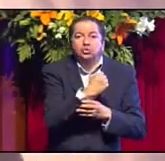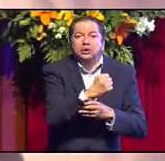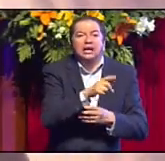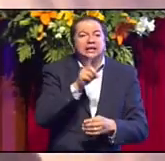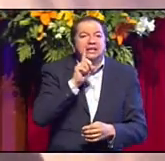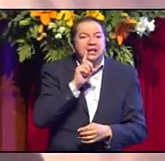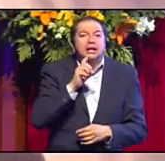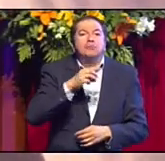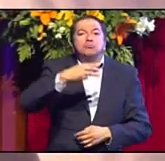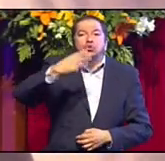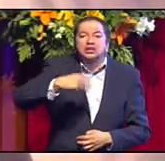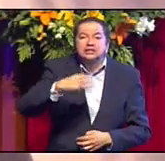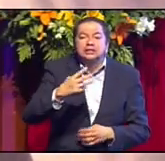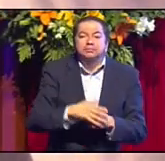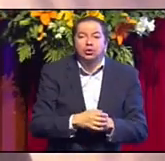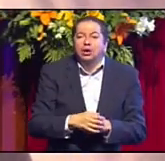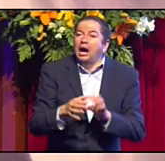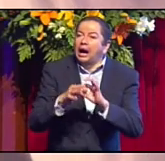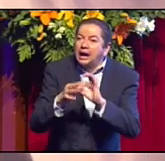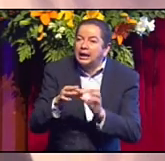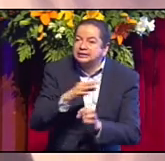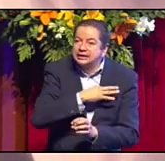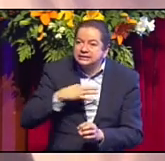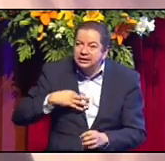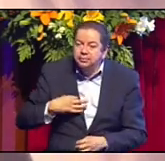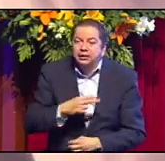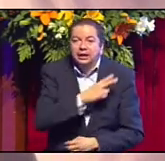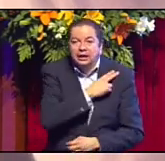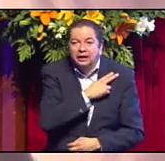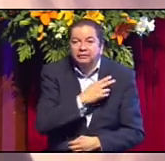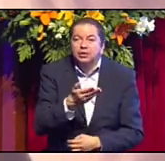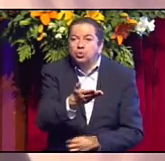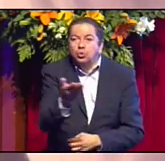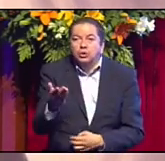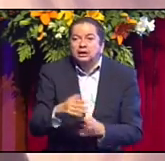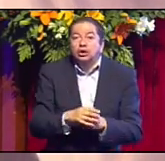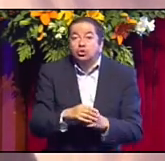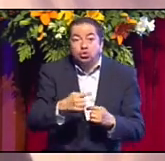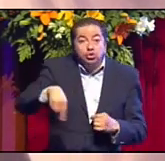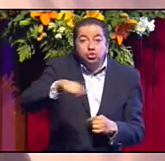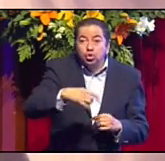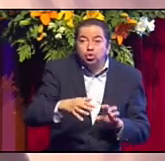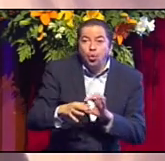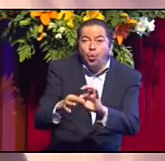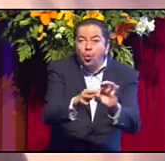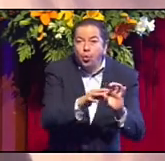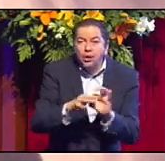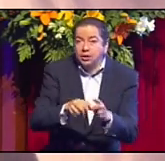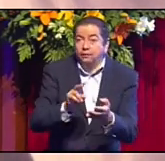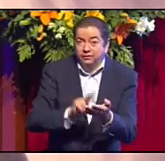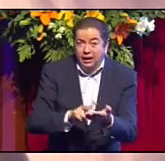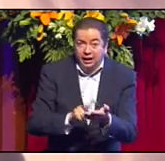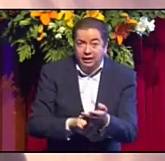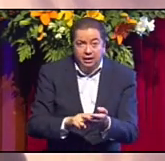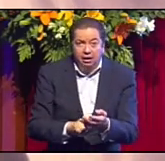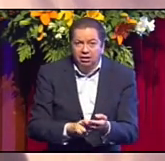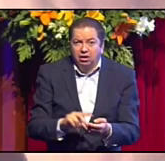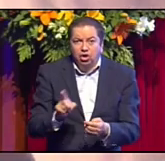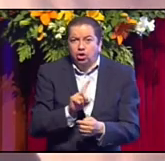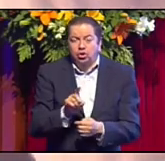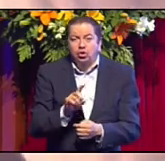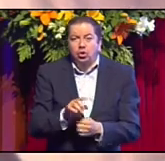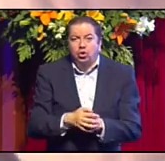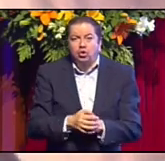las autoridades de gobierno, y le agradezco a los seremi y jefes de servicios que nos acompañan, cuando nos unimos, pero nos unimos de verdad, no con un